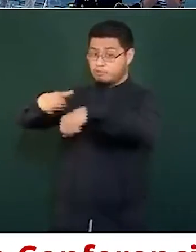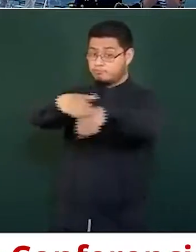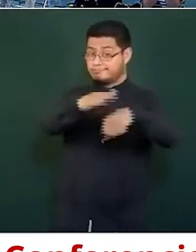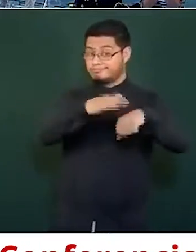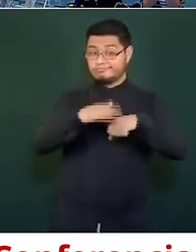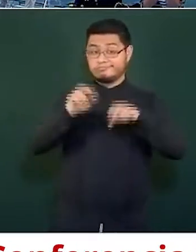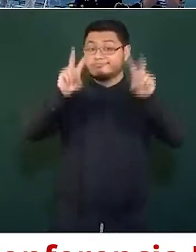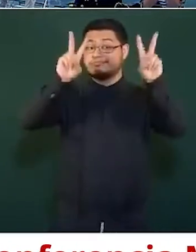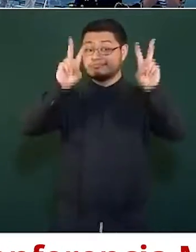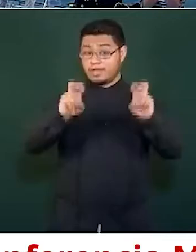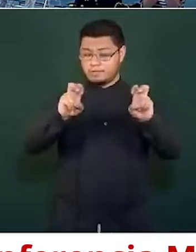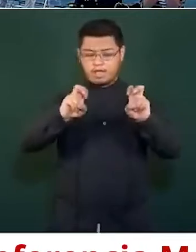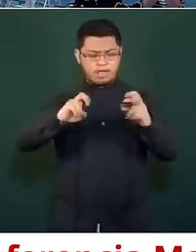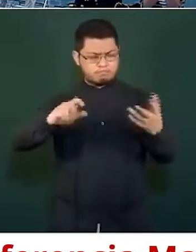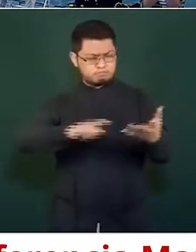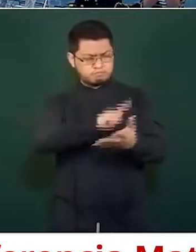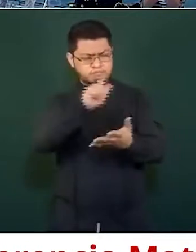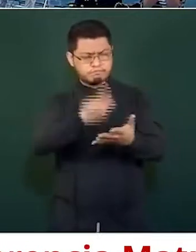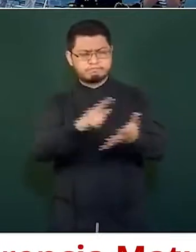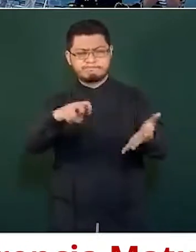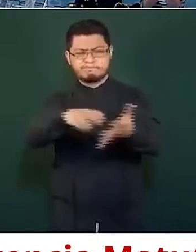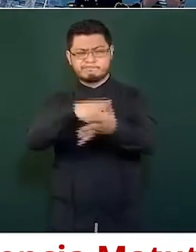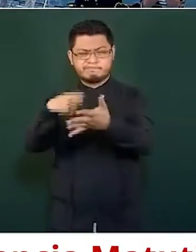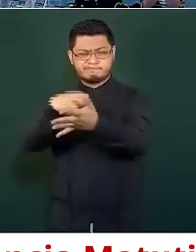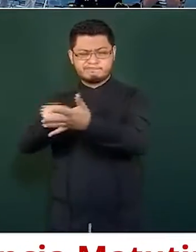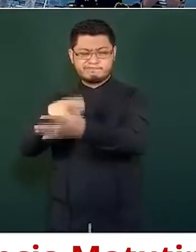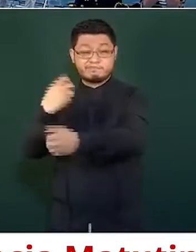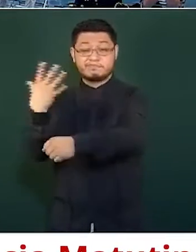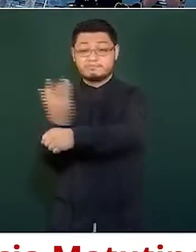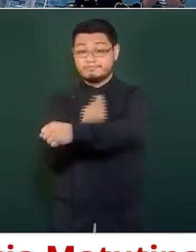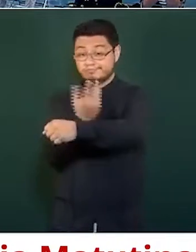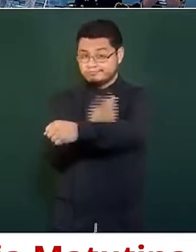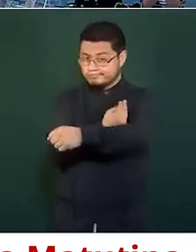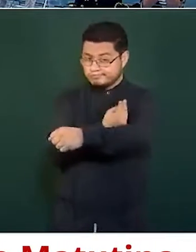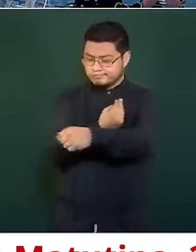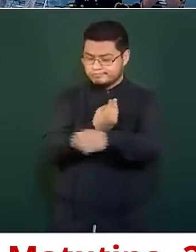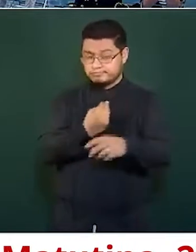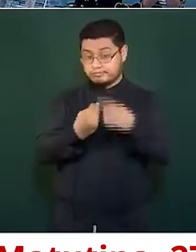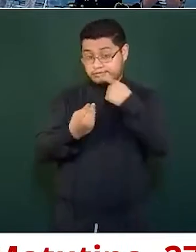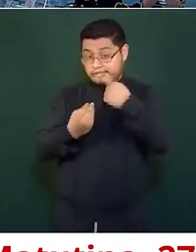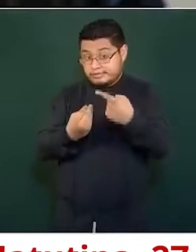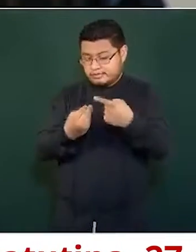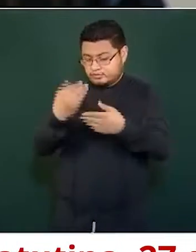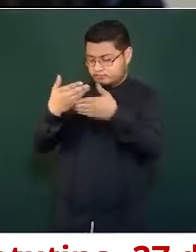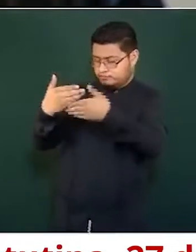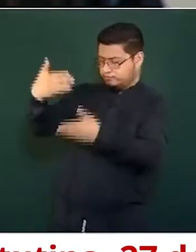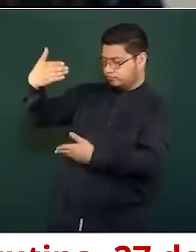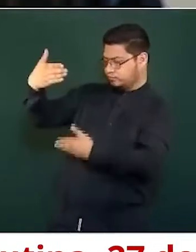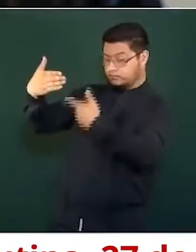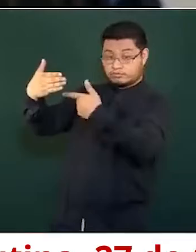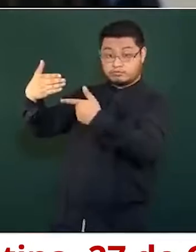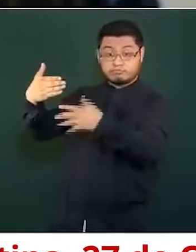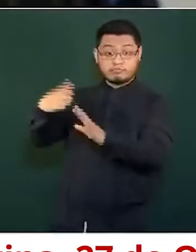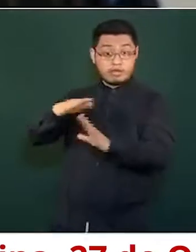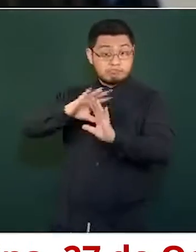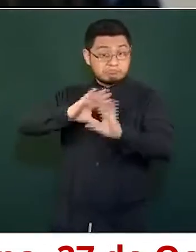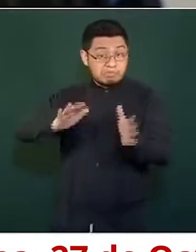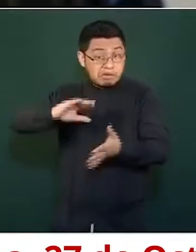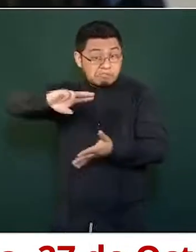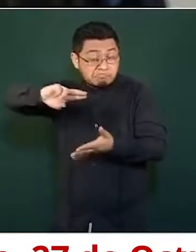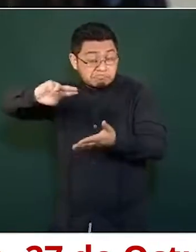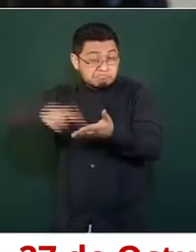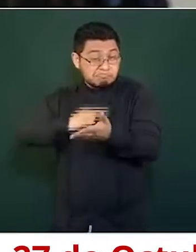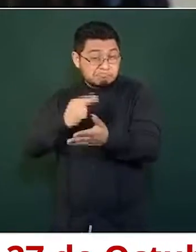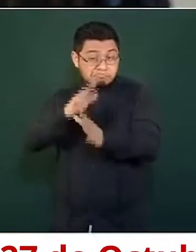con la reforma eléctrica. En primer lugar, dice que de aprobarse esta propuesta del Ejecutivo sobre la reforma